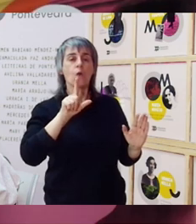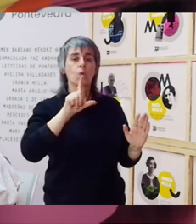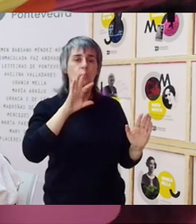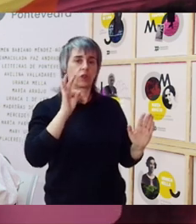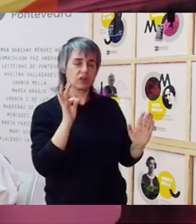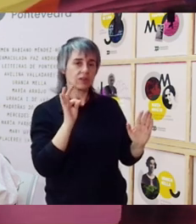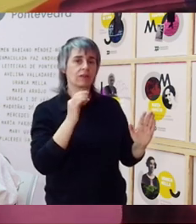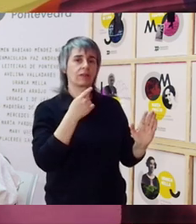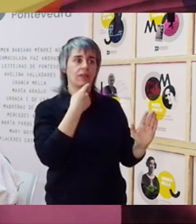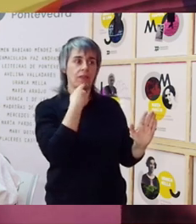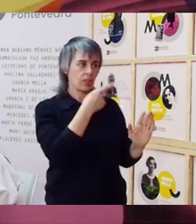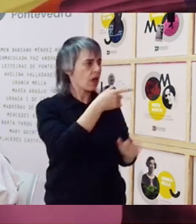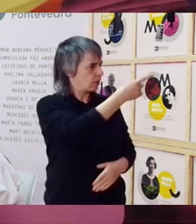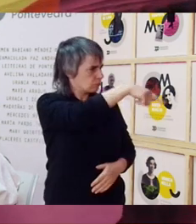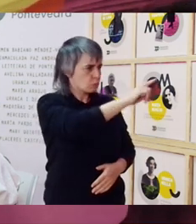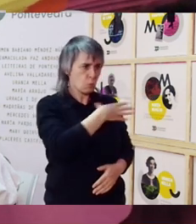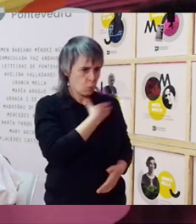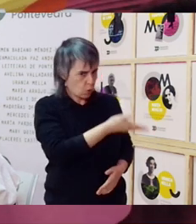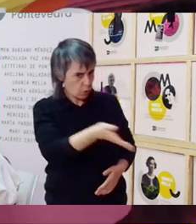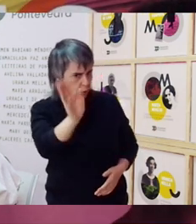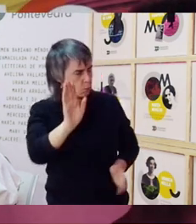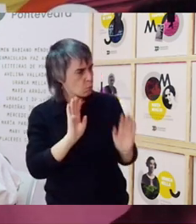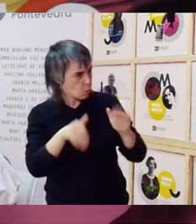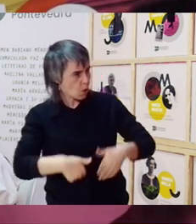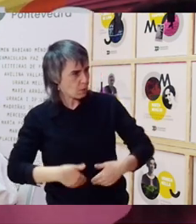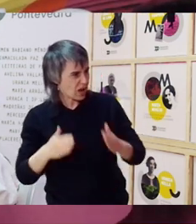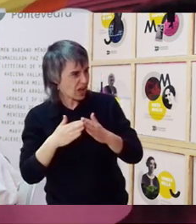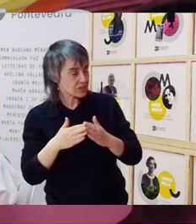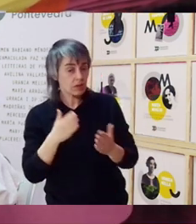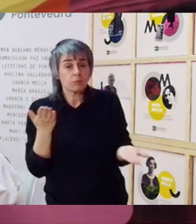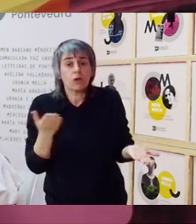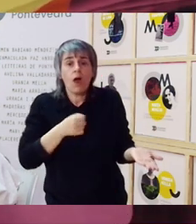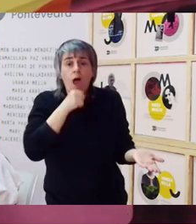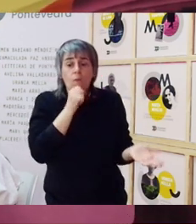casas. Pero onde iba a volver ela?